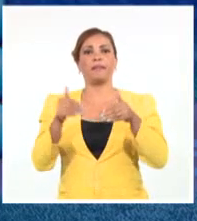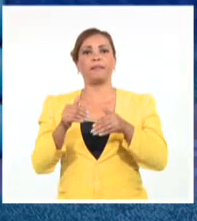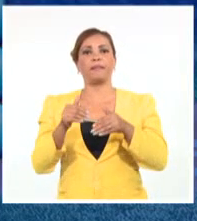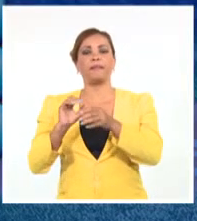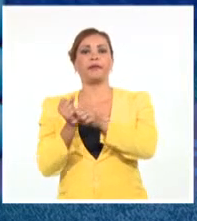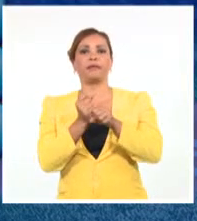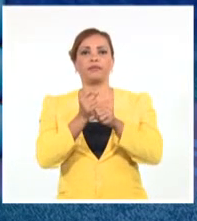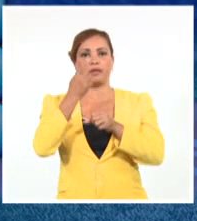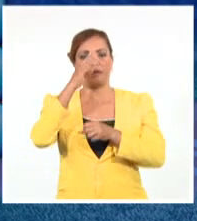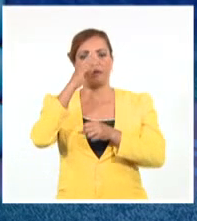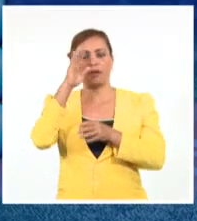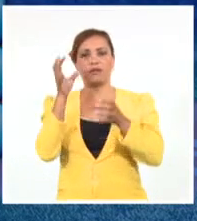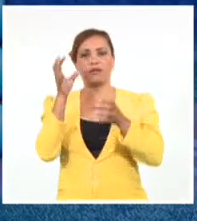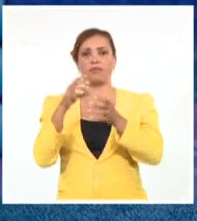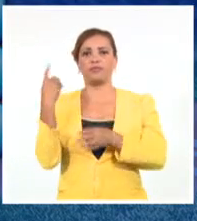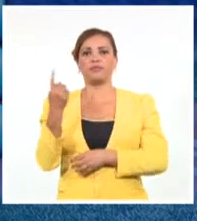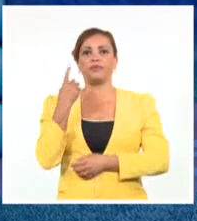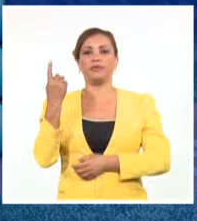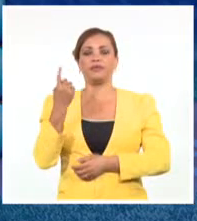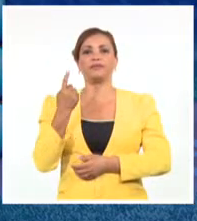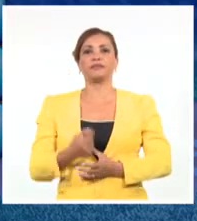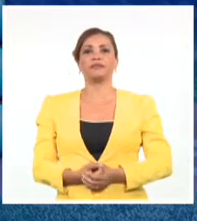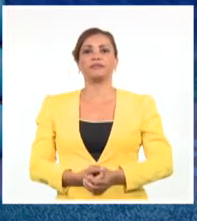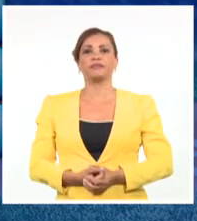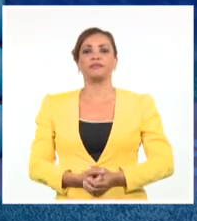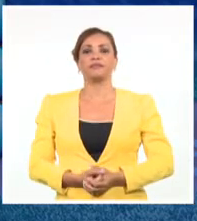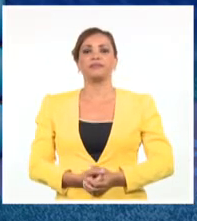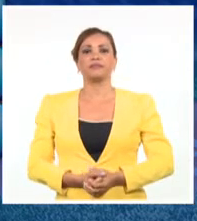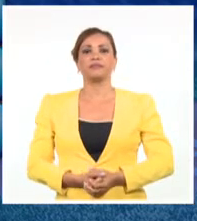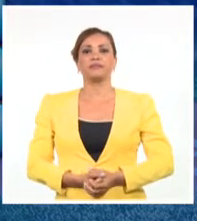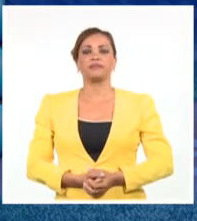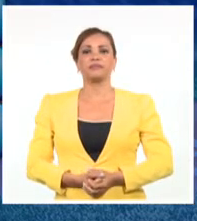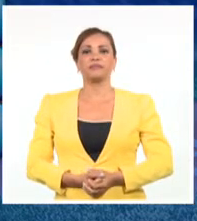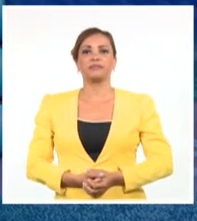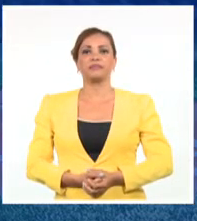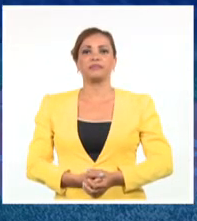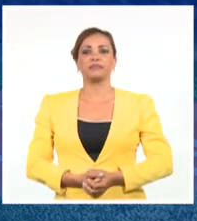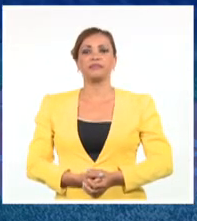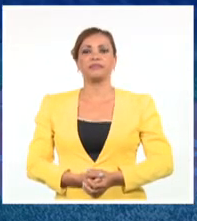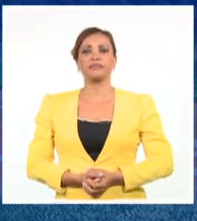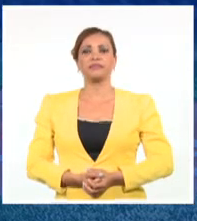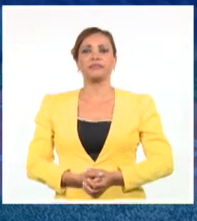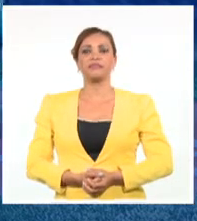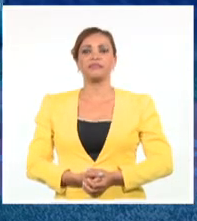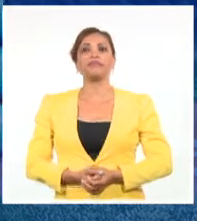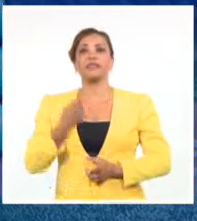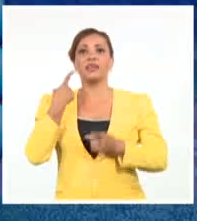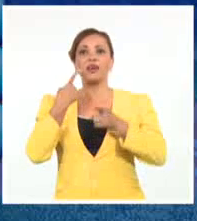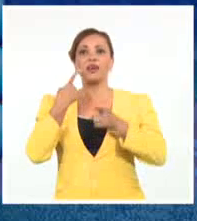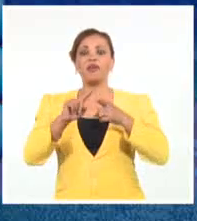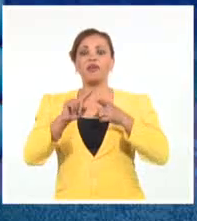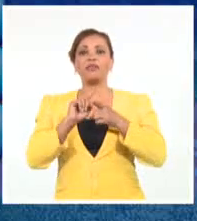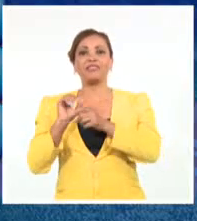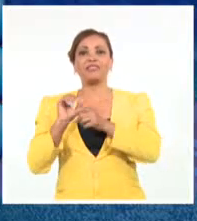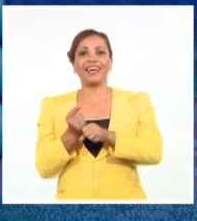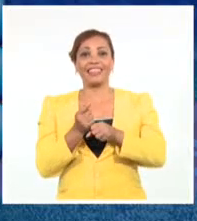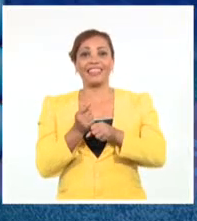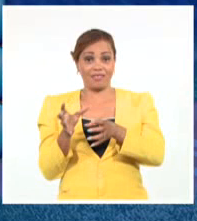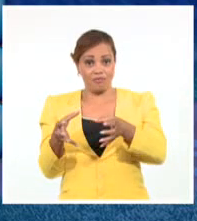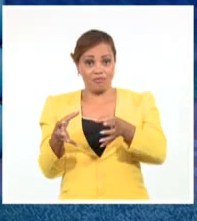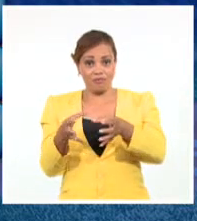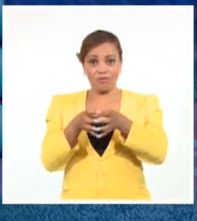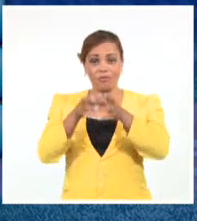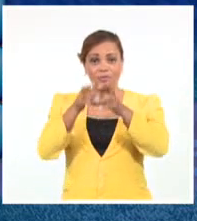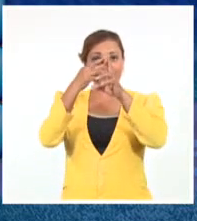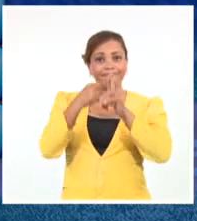Andrés de la Cruz, Jordanis Alarcón, Julián Milán y Yosvanis Milán. Los jardines serán custodiados por Denis Peña,